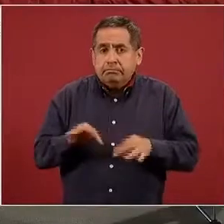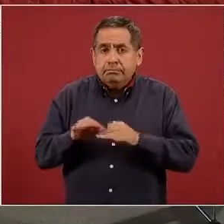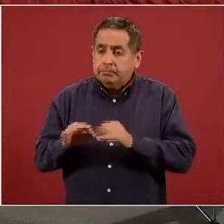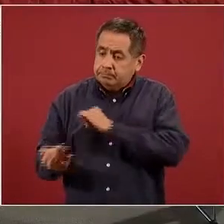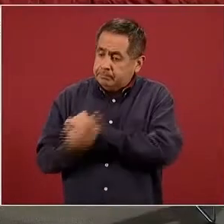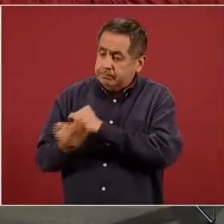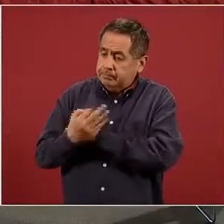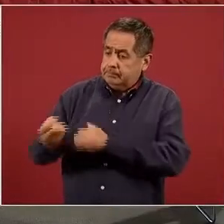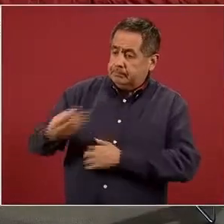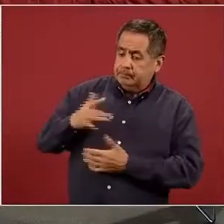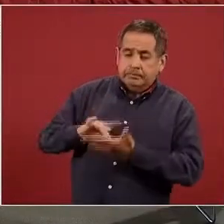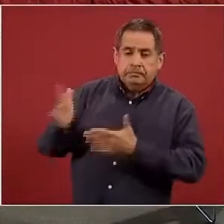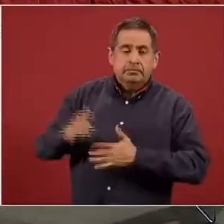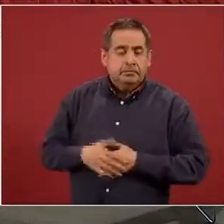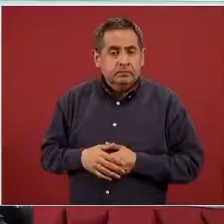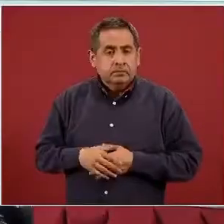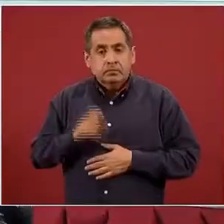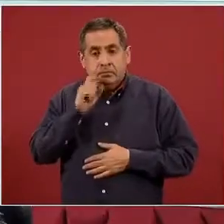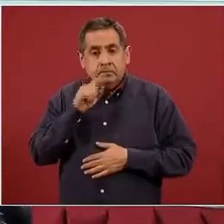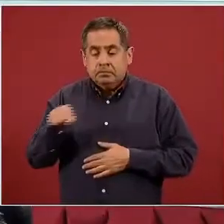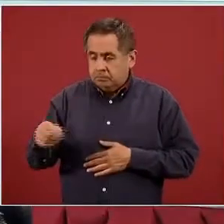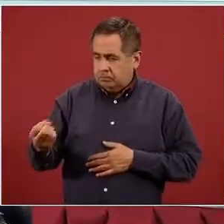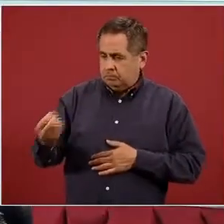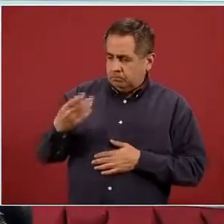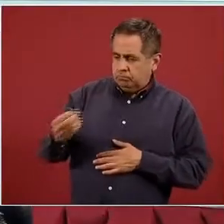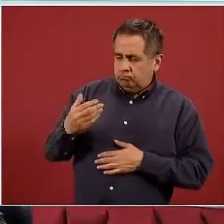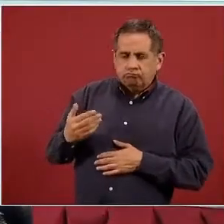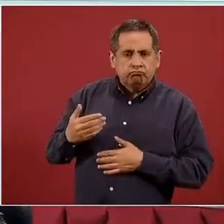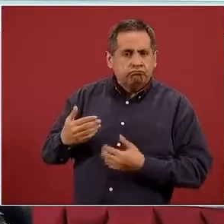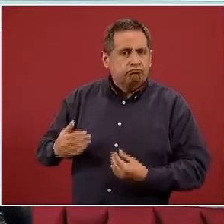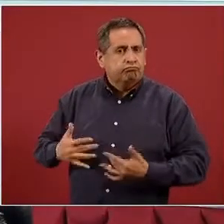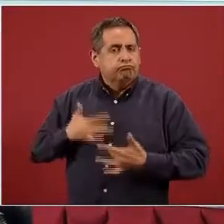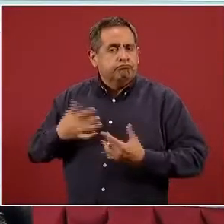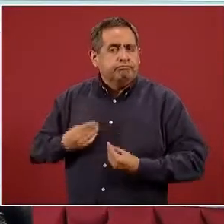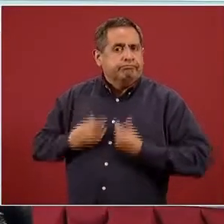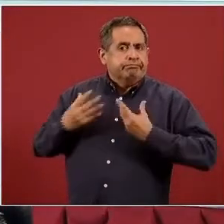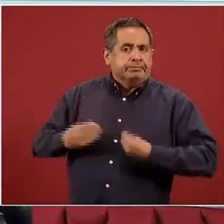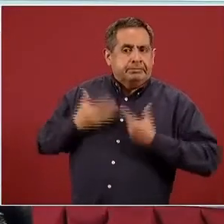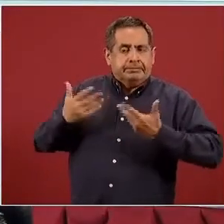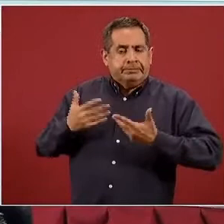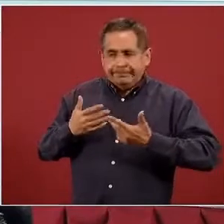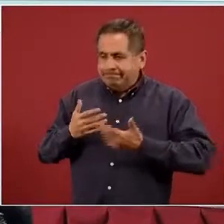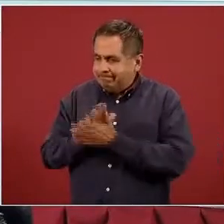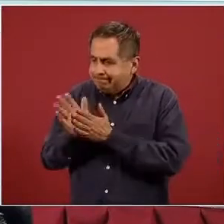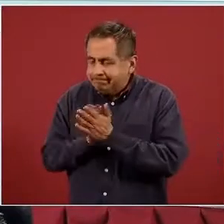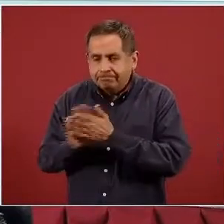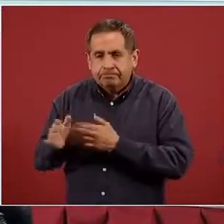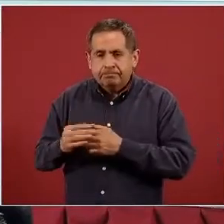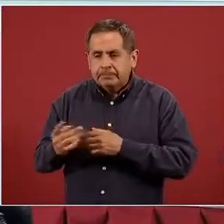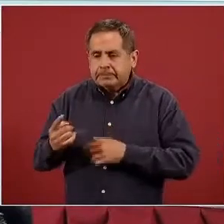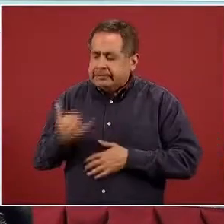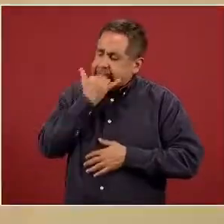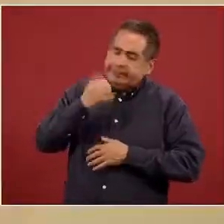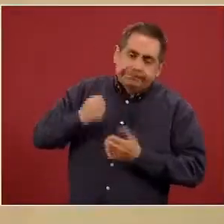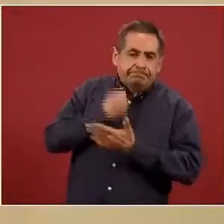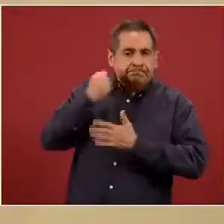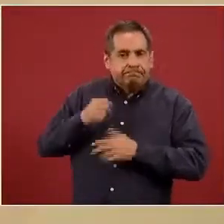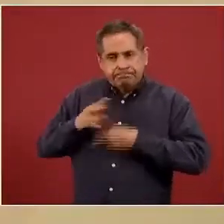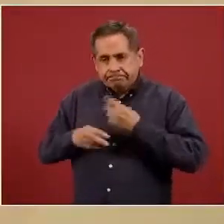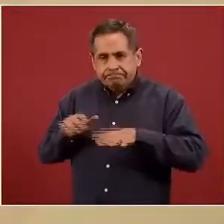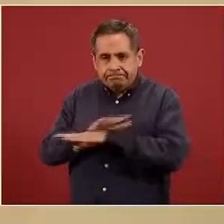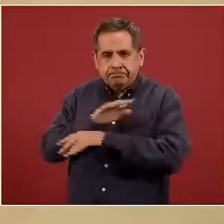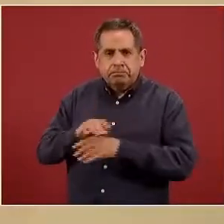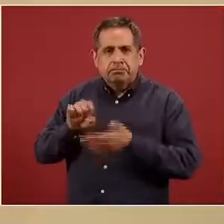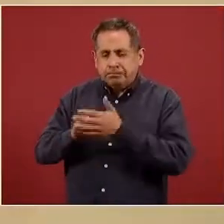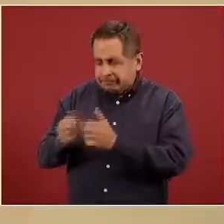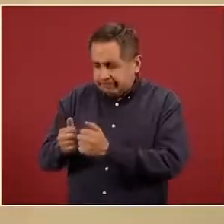Va a tener también un sistema de retroalimentación y esto va a proveer tanto motivación y la corrección de errores. Es decir, me